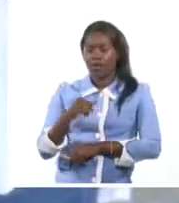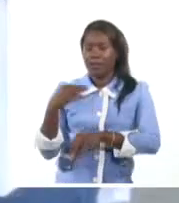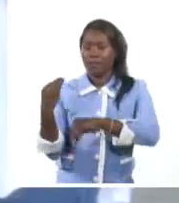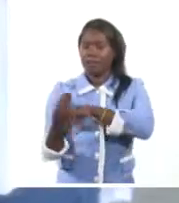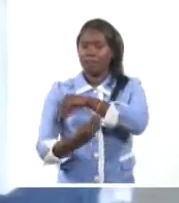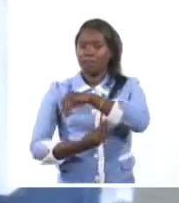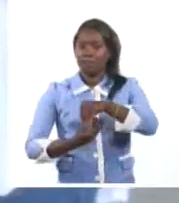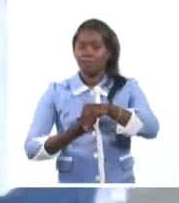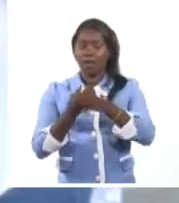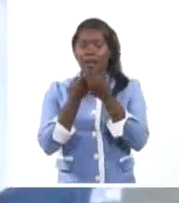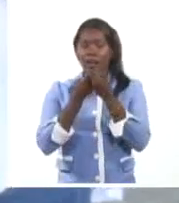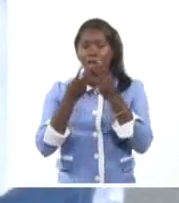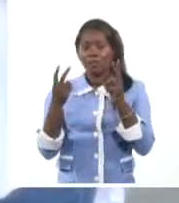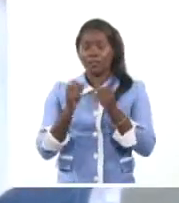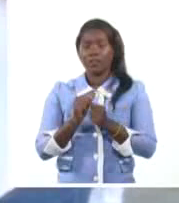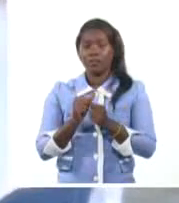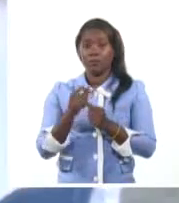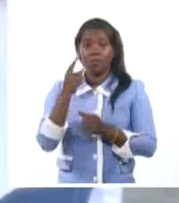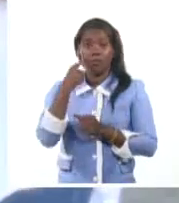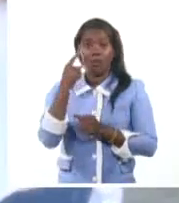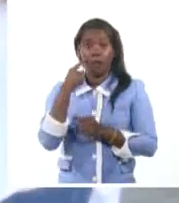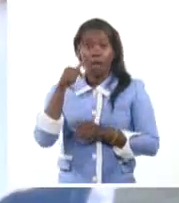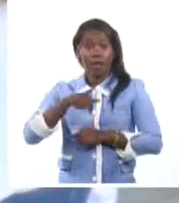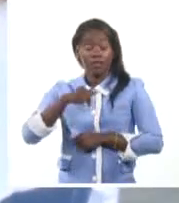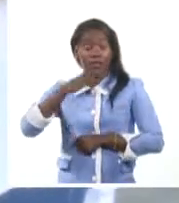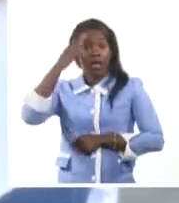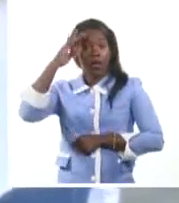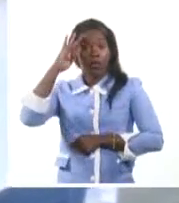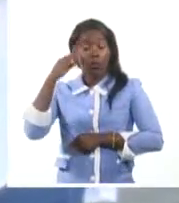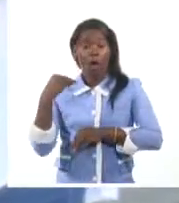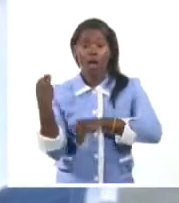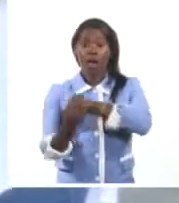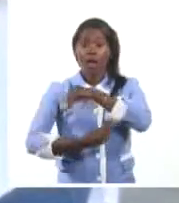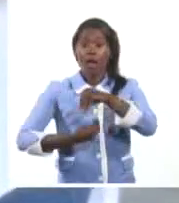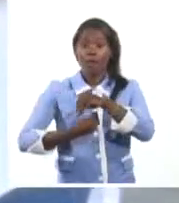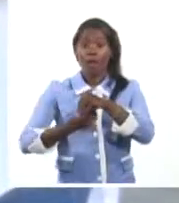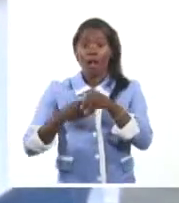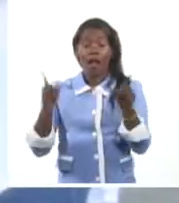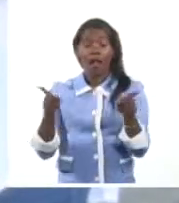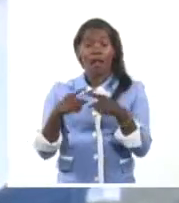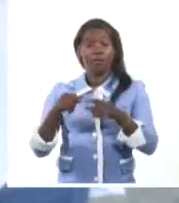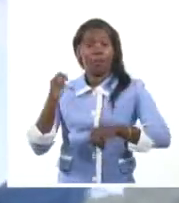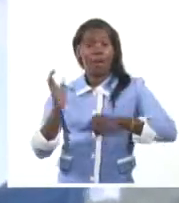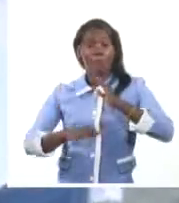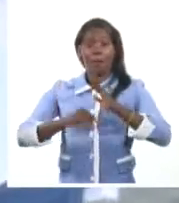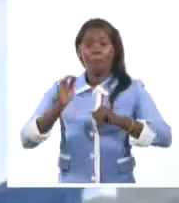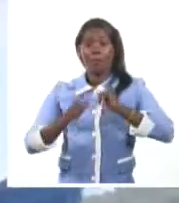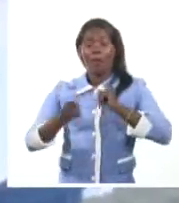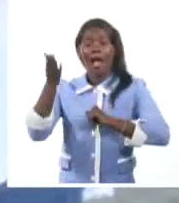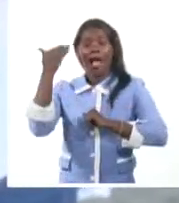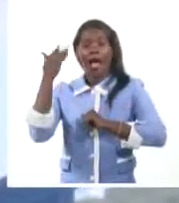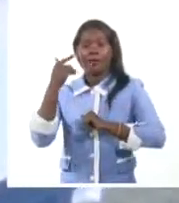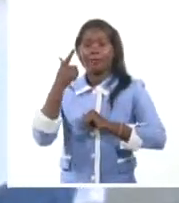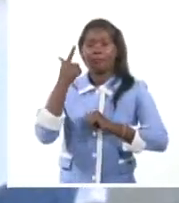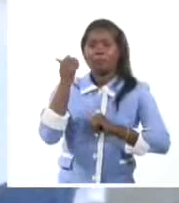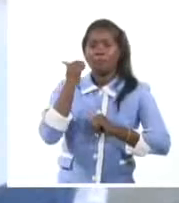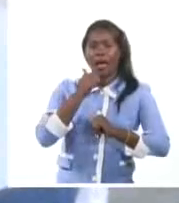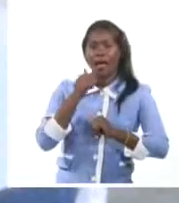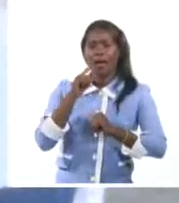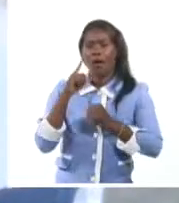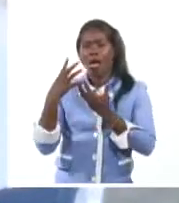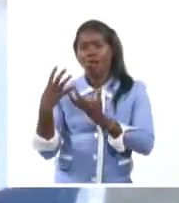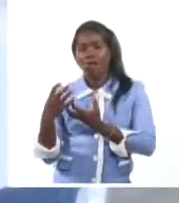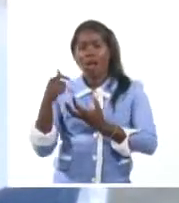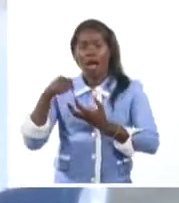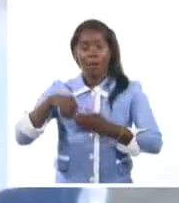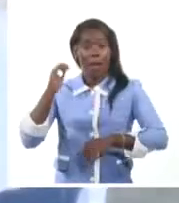Si un género ha tenido evolución, aquí ha sido la rumba de aquella de hace tantos años. Ahora es una cosa mucho más compleja, más elaborada